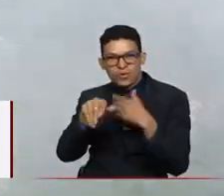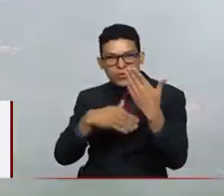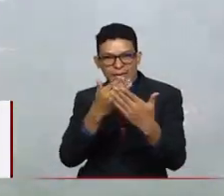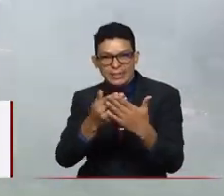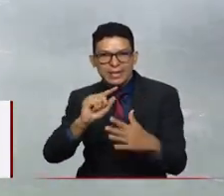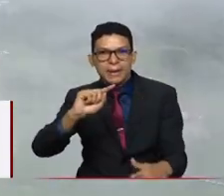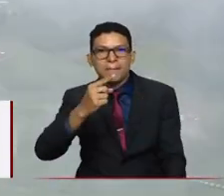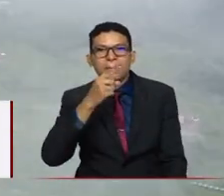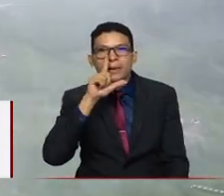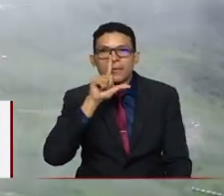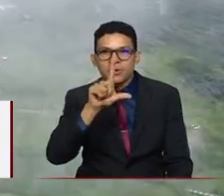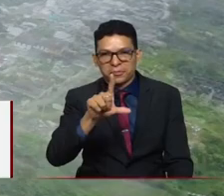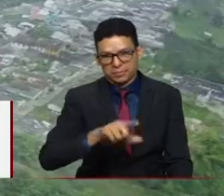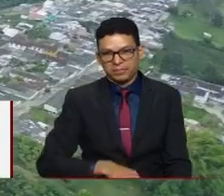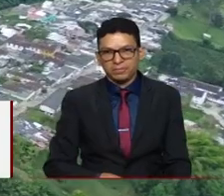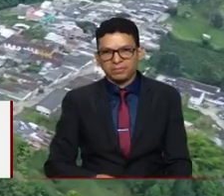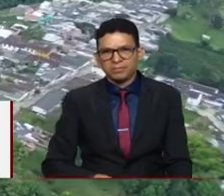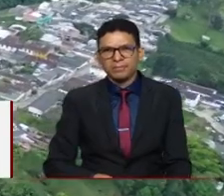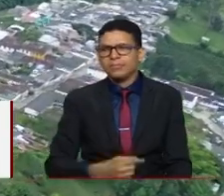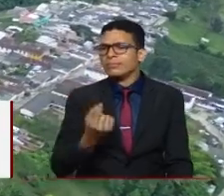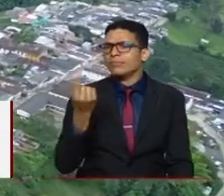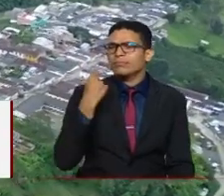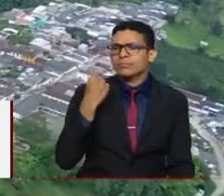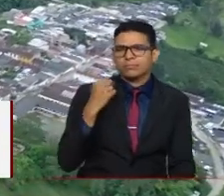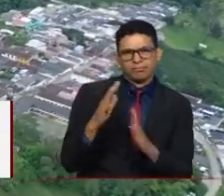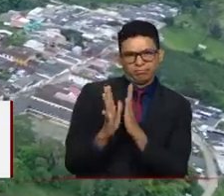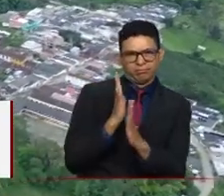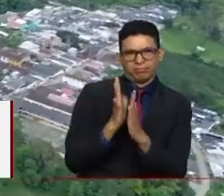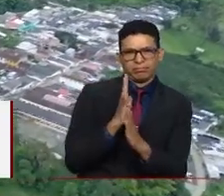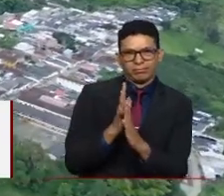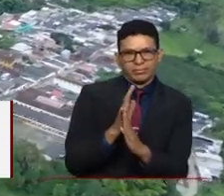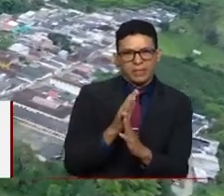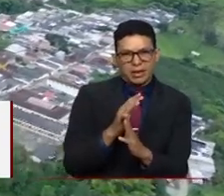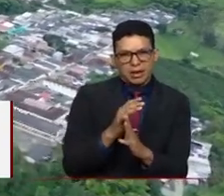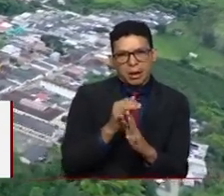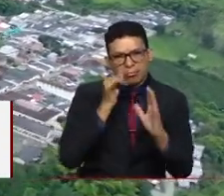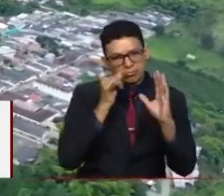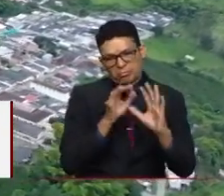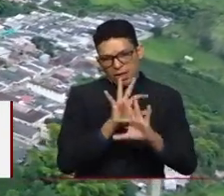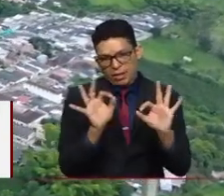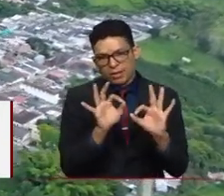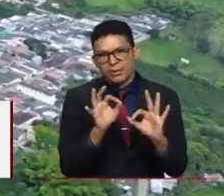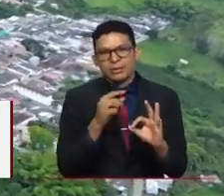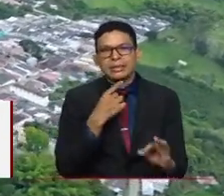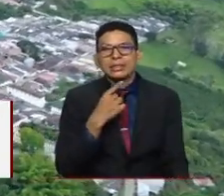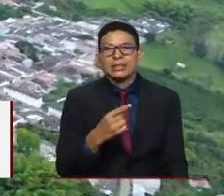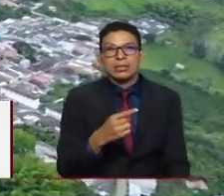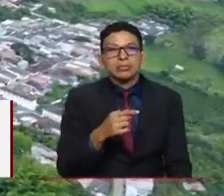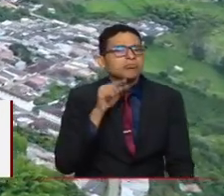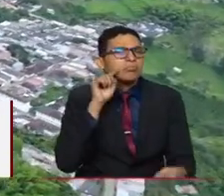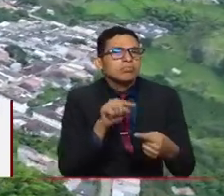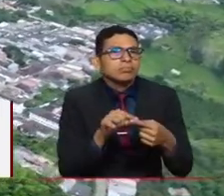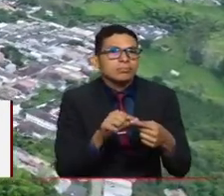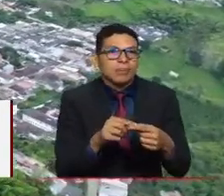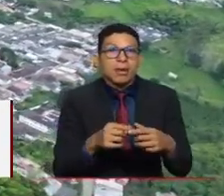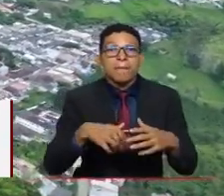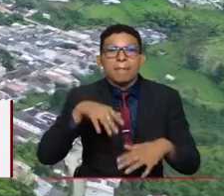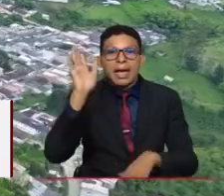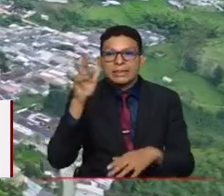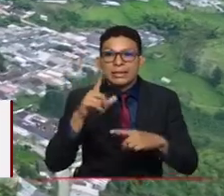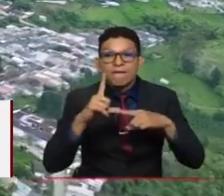alcaldesa ahora usted Nos estaba contando fuera de cámara que le están apostando a un municipio mucho más